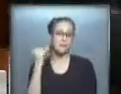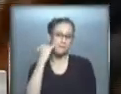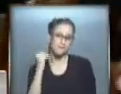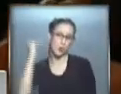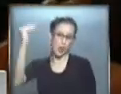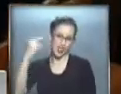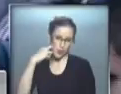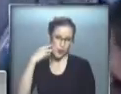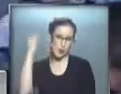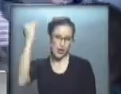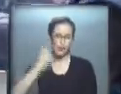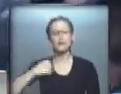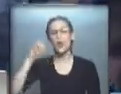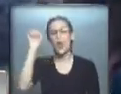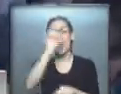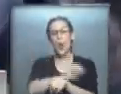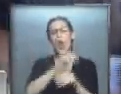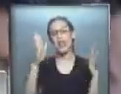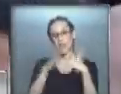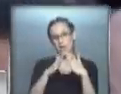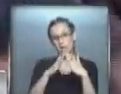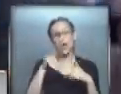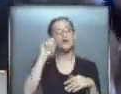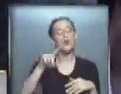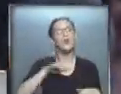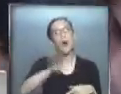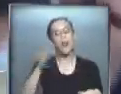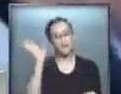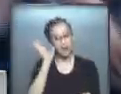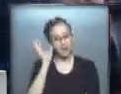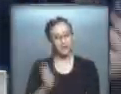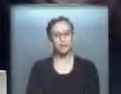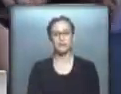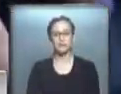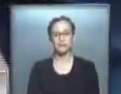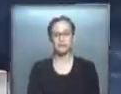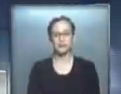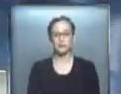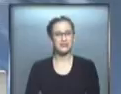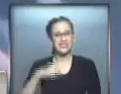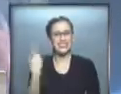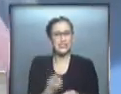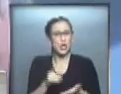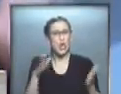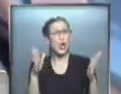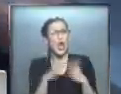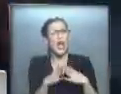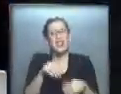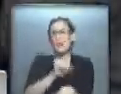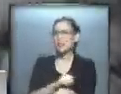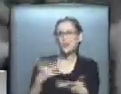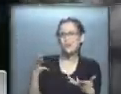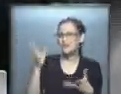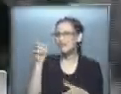la sentencia bajo arresto domiciliario en la capital interior la decisión causó indignación en un sector de la población